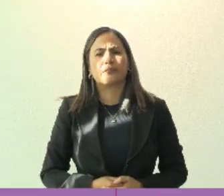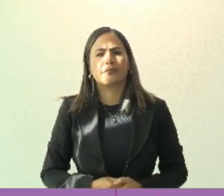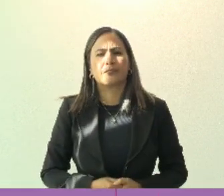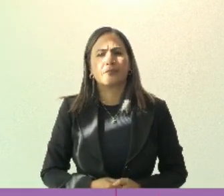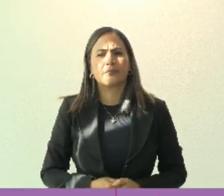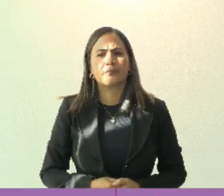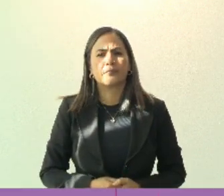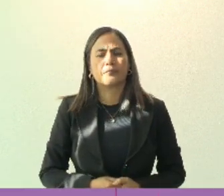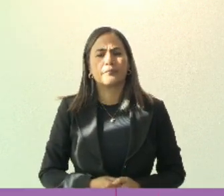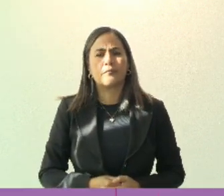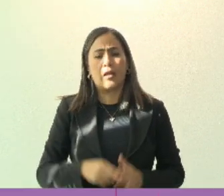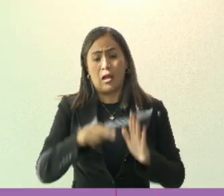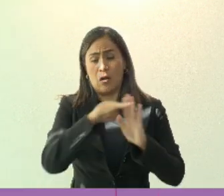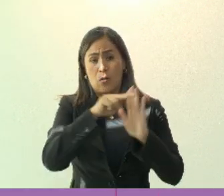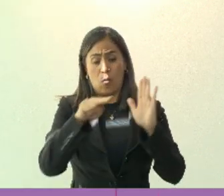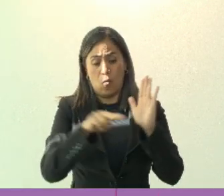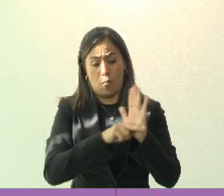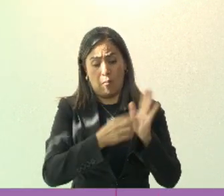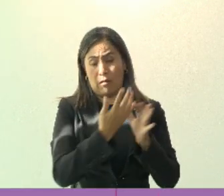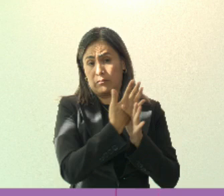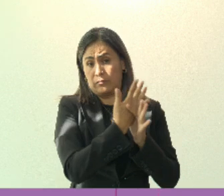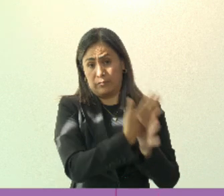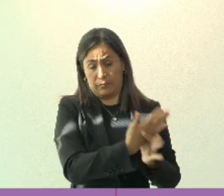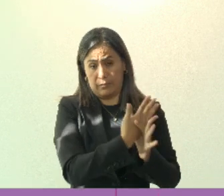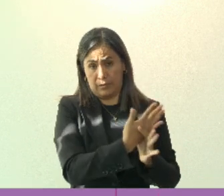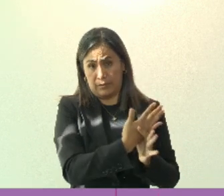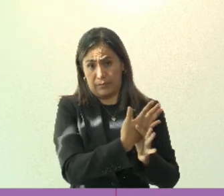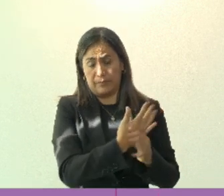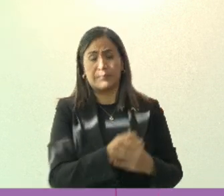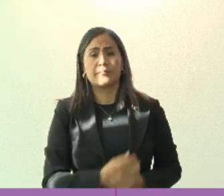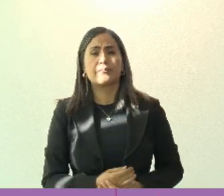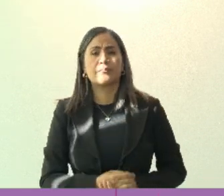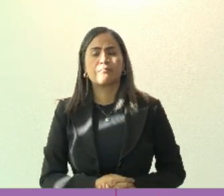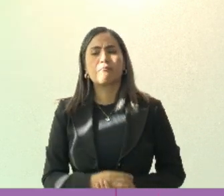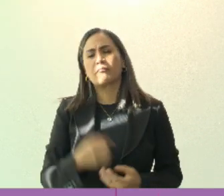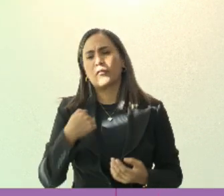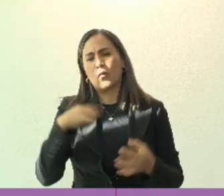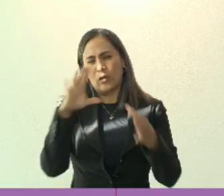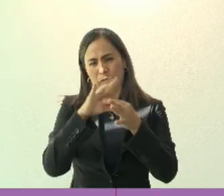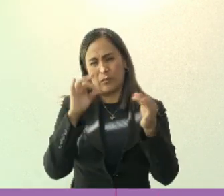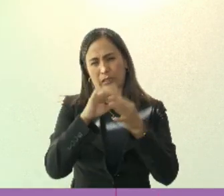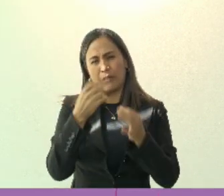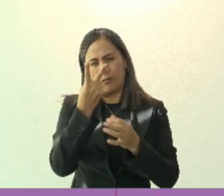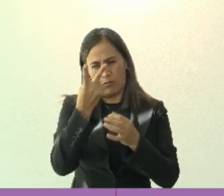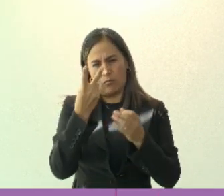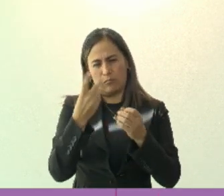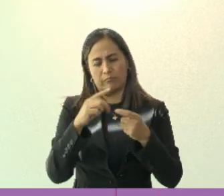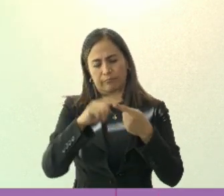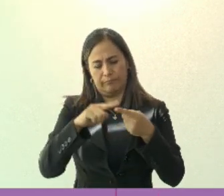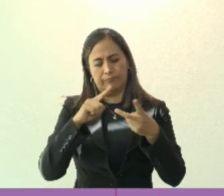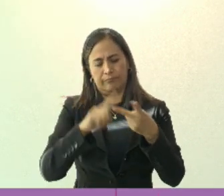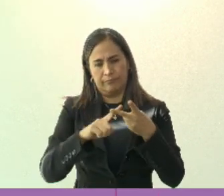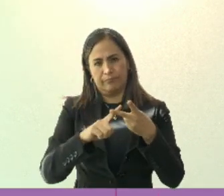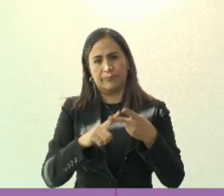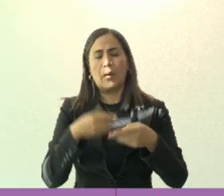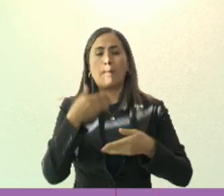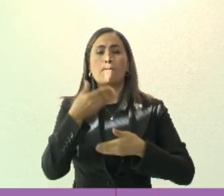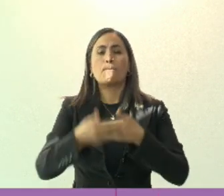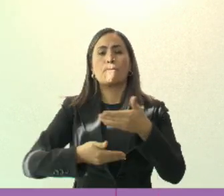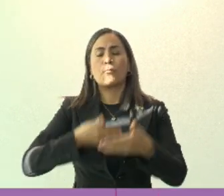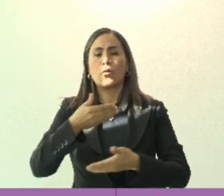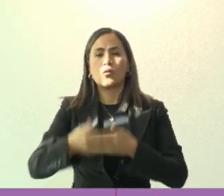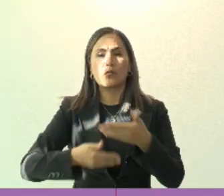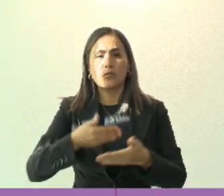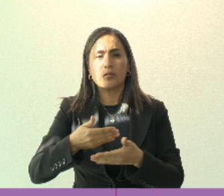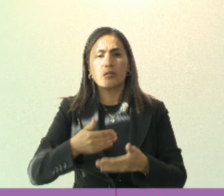propia normas previenen. Lo atenderé de dos formas. Primero que nada, el proceso de